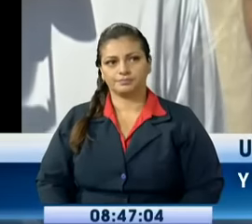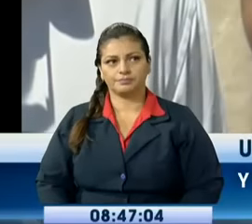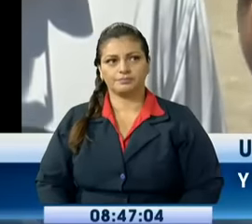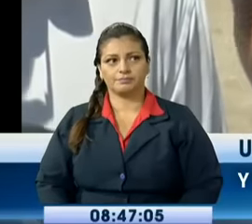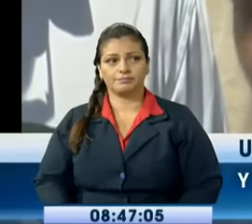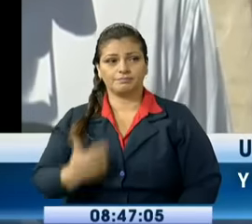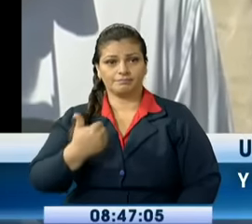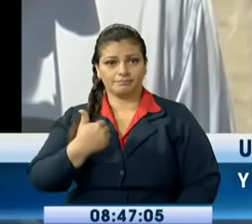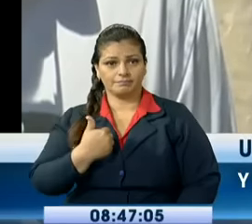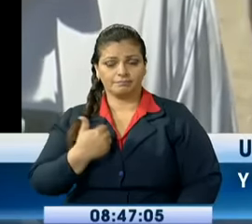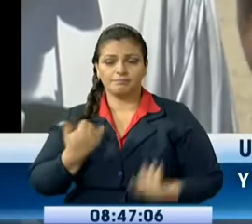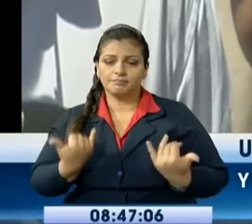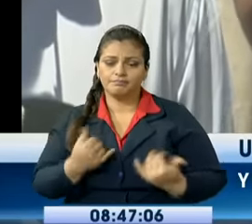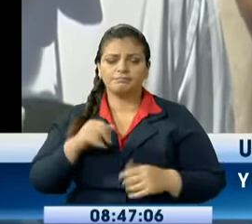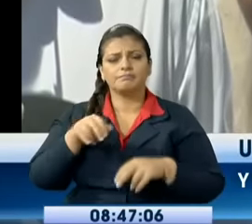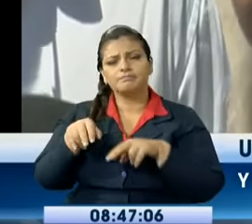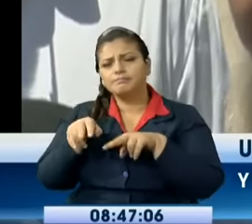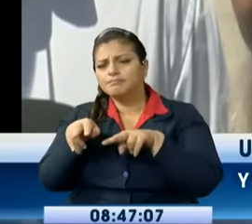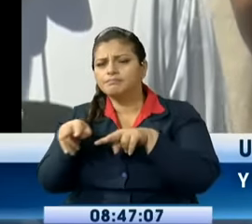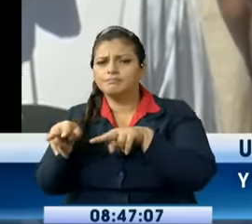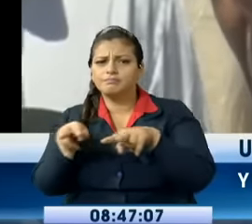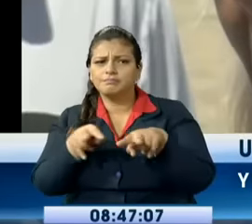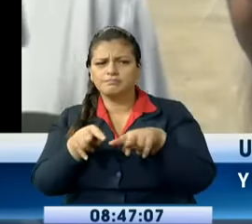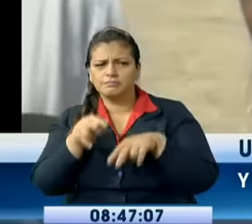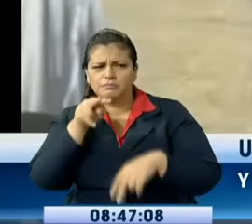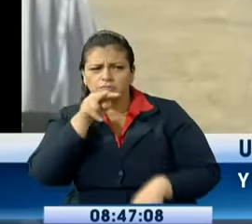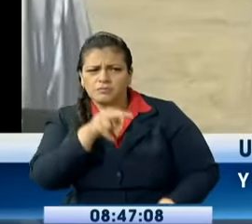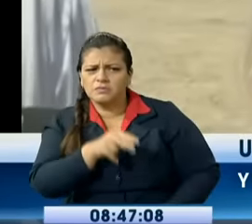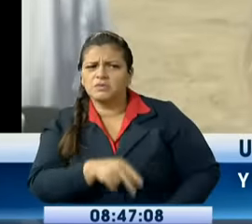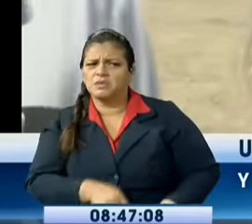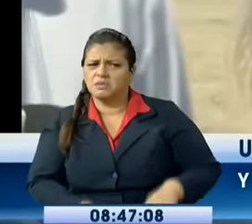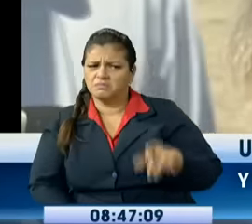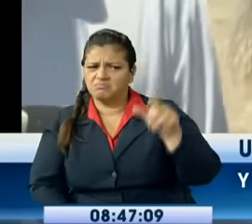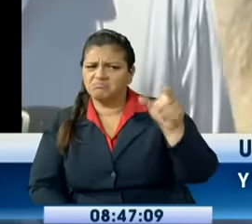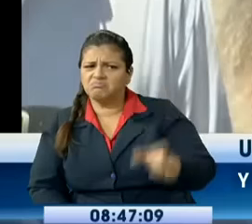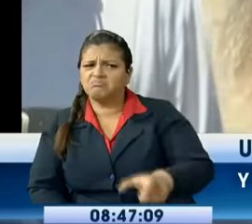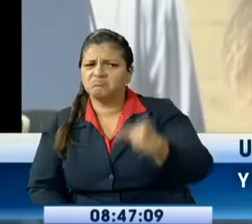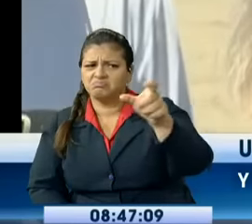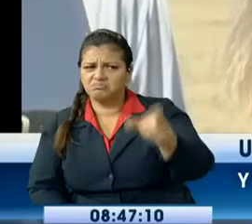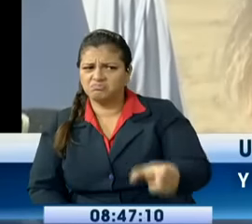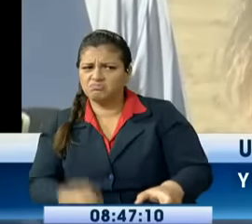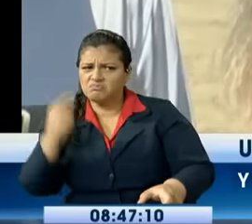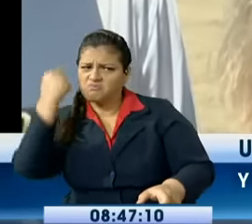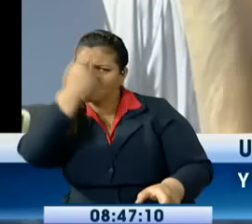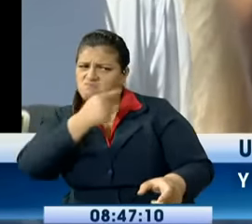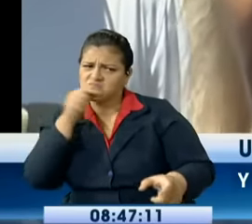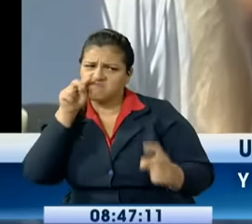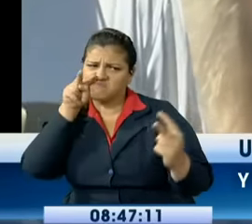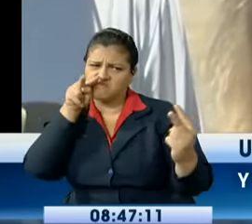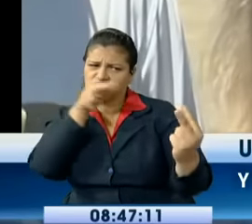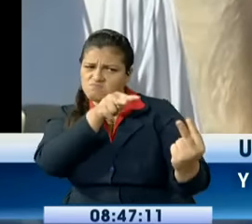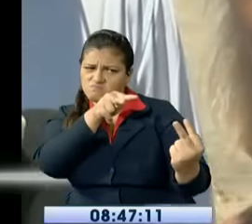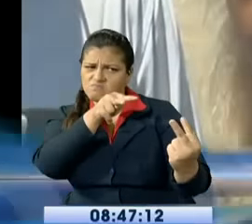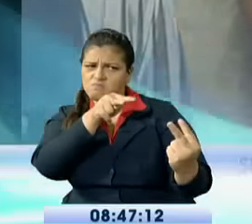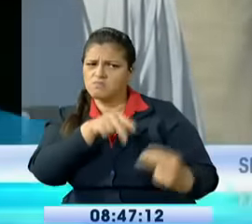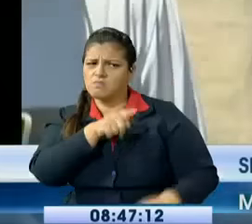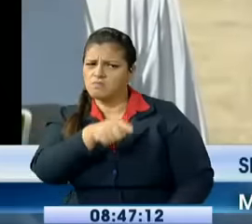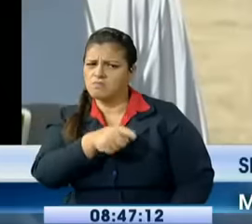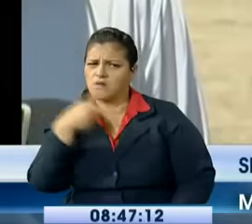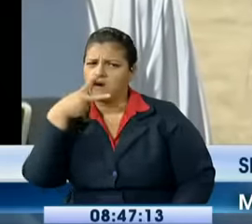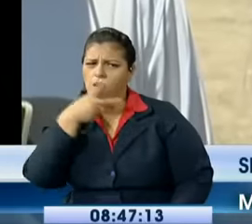cosa. Una es más duro, otra le estás viendo la cara, estás viendo las actitudes, estás tratando de ver si te mienten, si dicen la